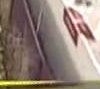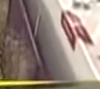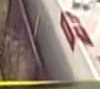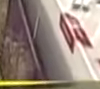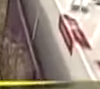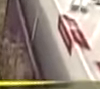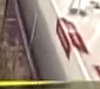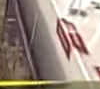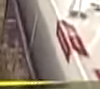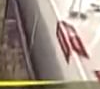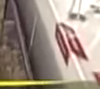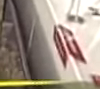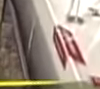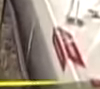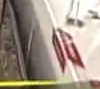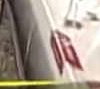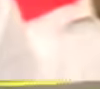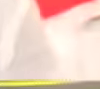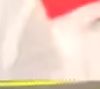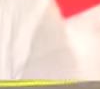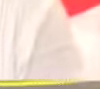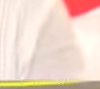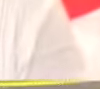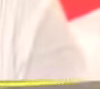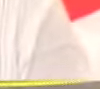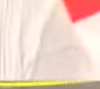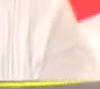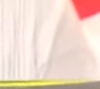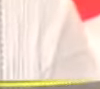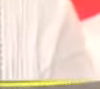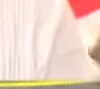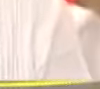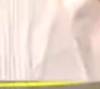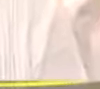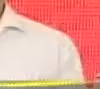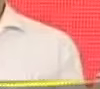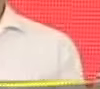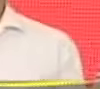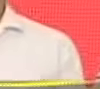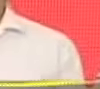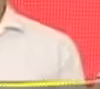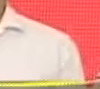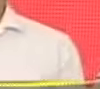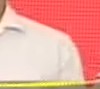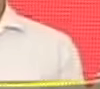presidente del Estado Plurinacional de Bolivia, Luis Arce Catacora,